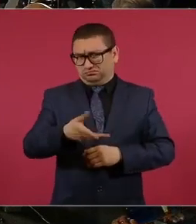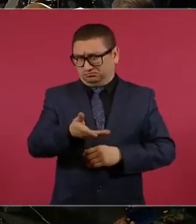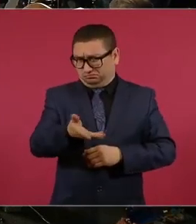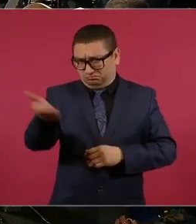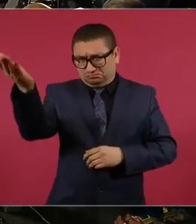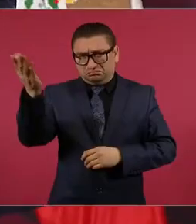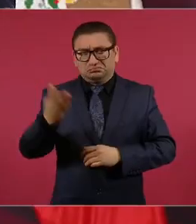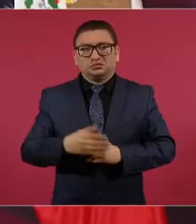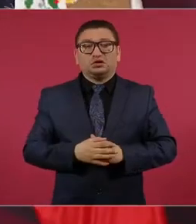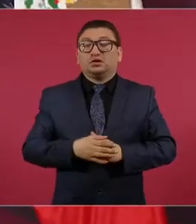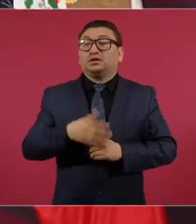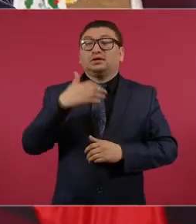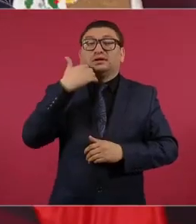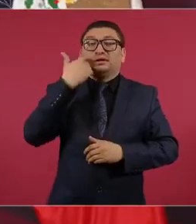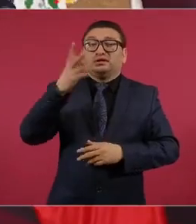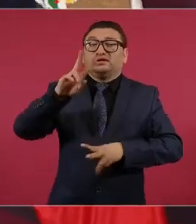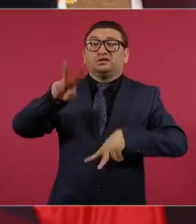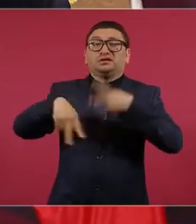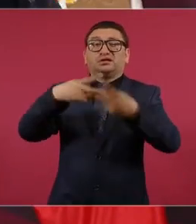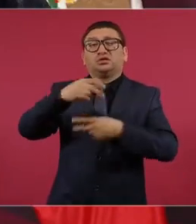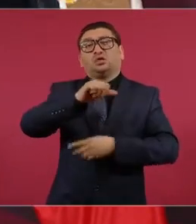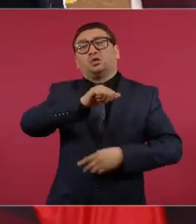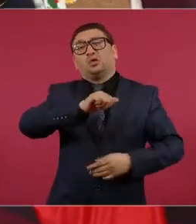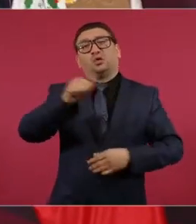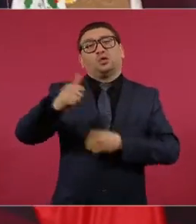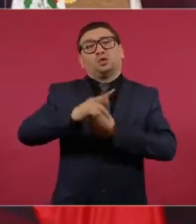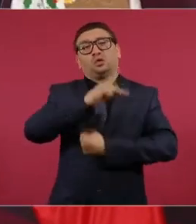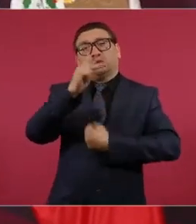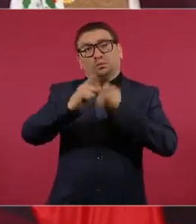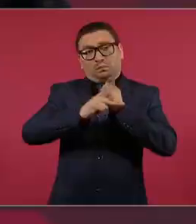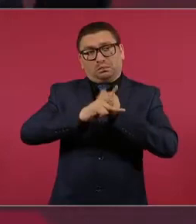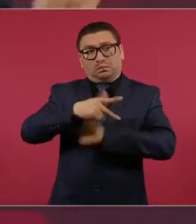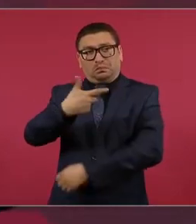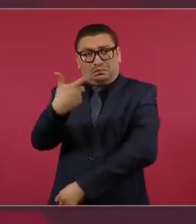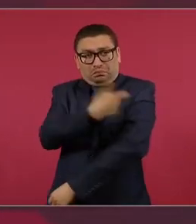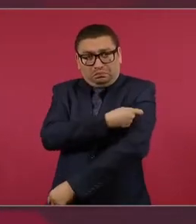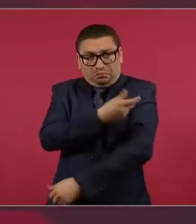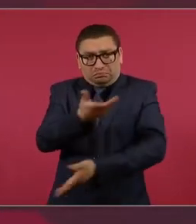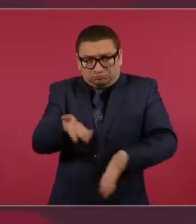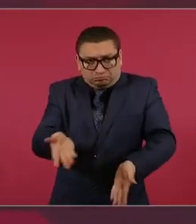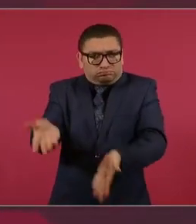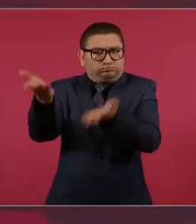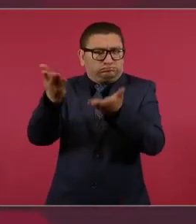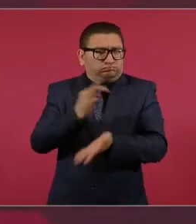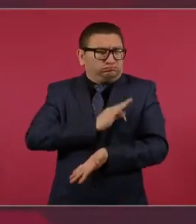a vacunar a otro país también o sea somos